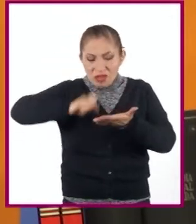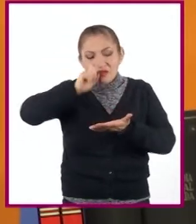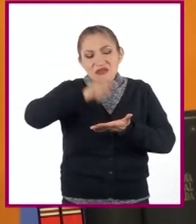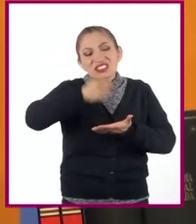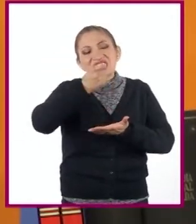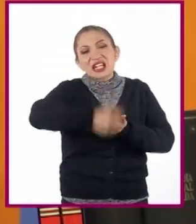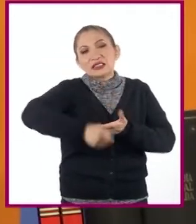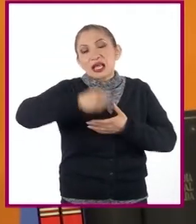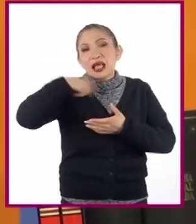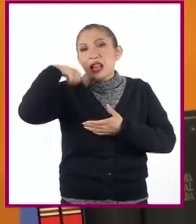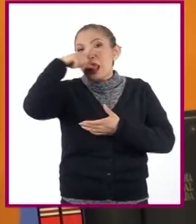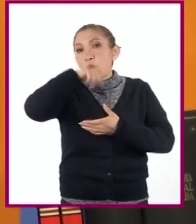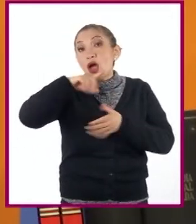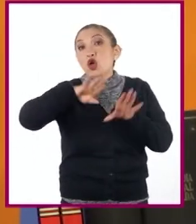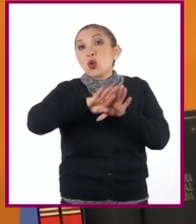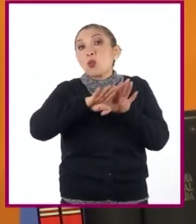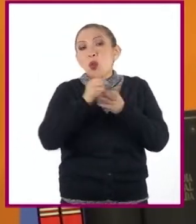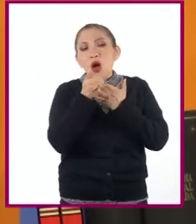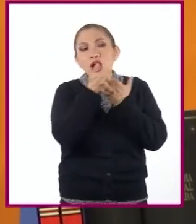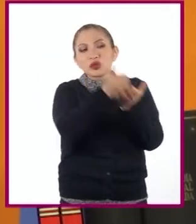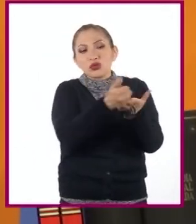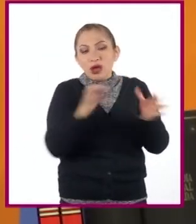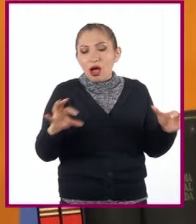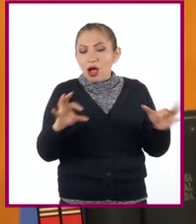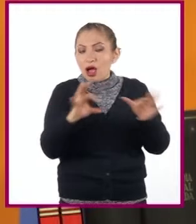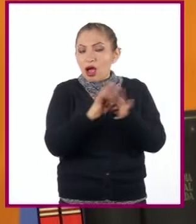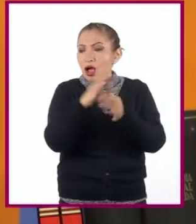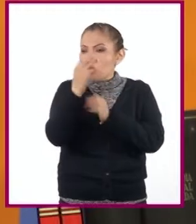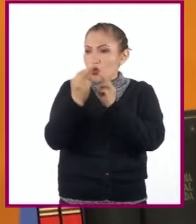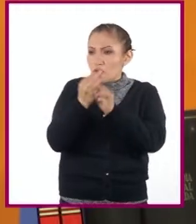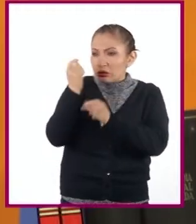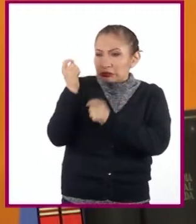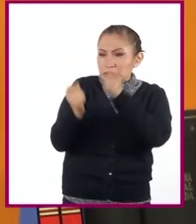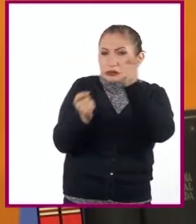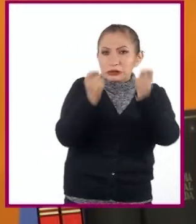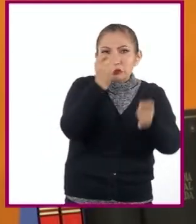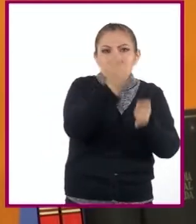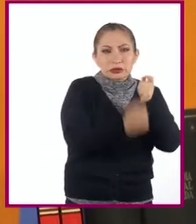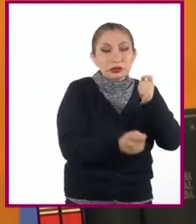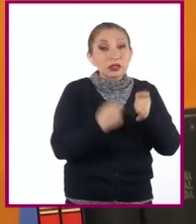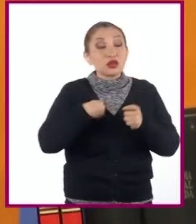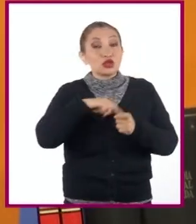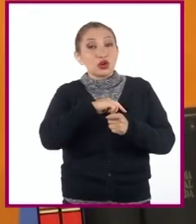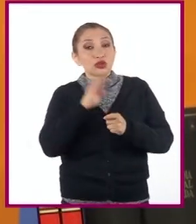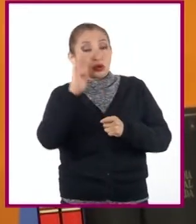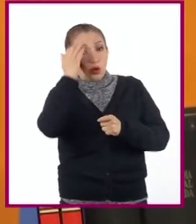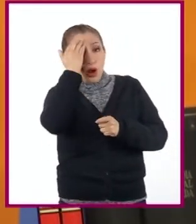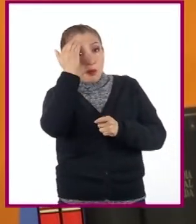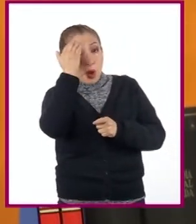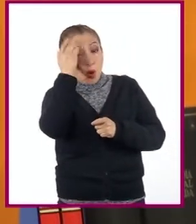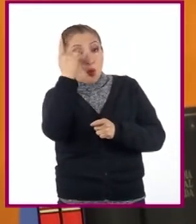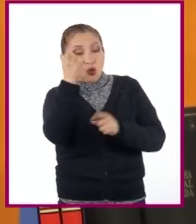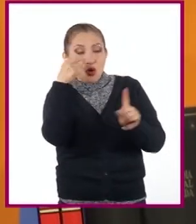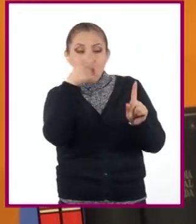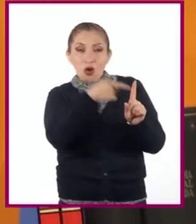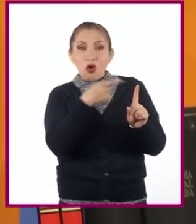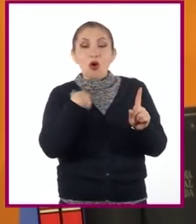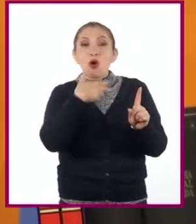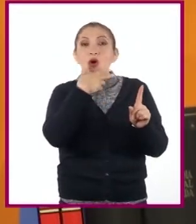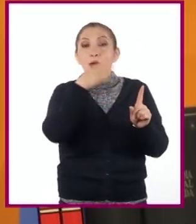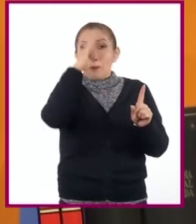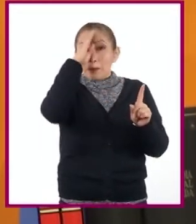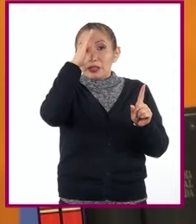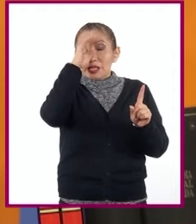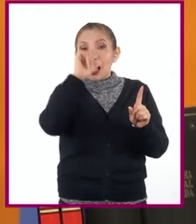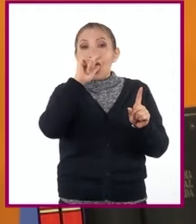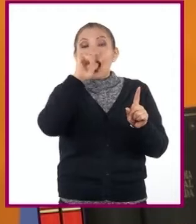lenguaje y cómo éste ayuda a conectarnos con el mundo. En este caso, nos acercaremos a uno de ellos, el pensamiento